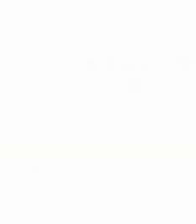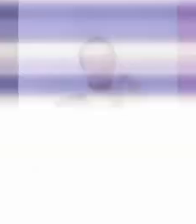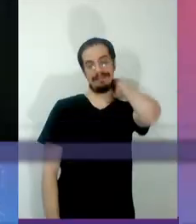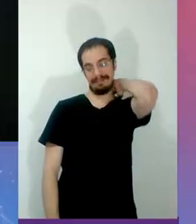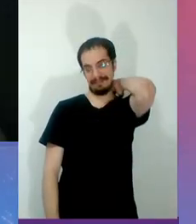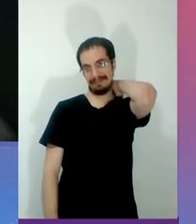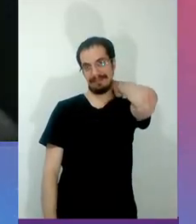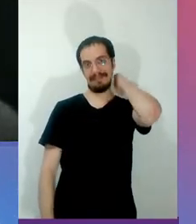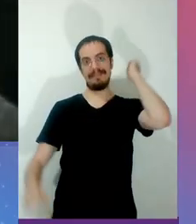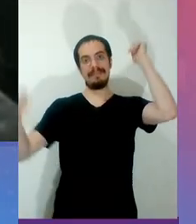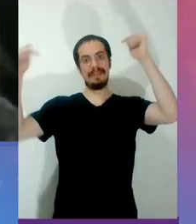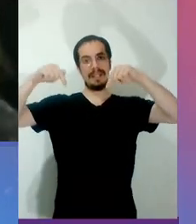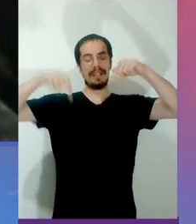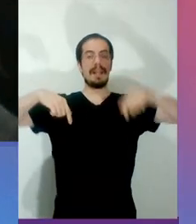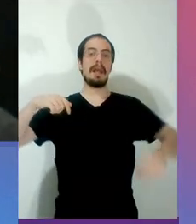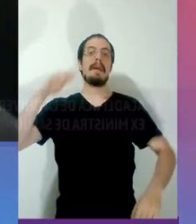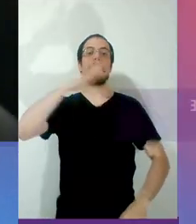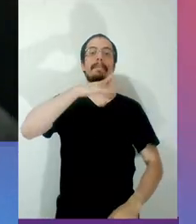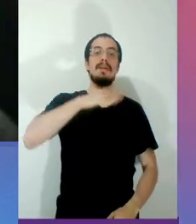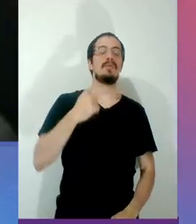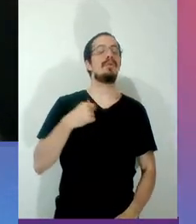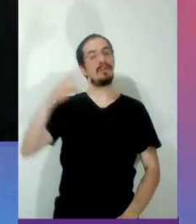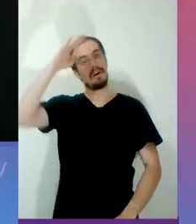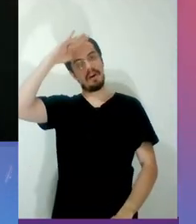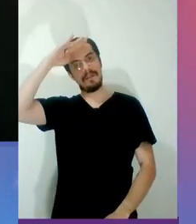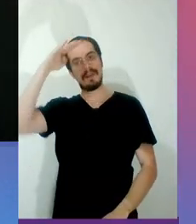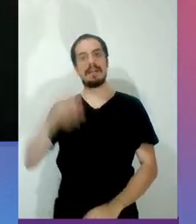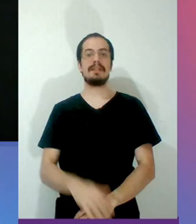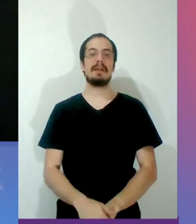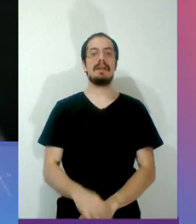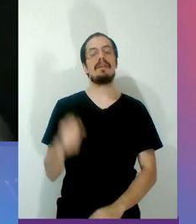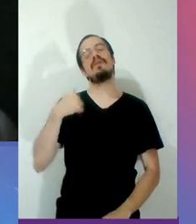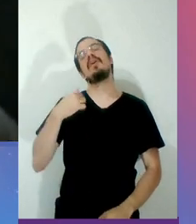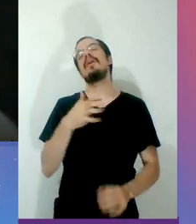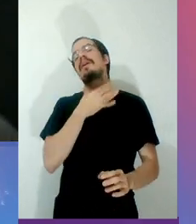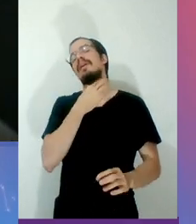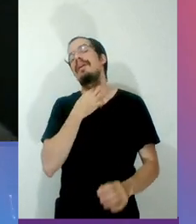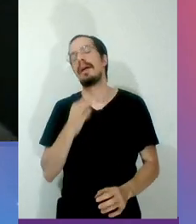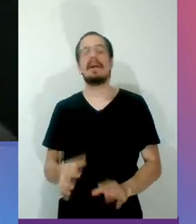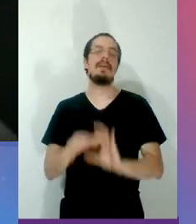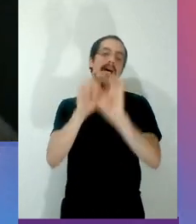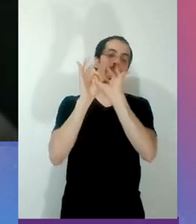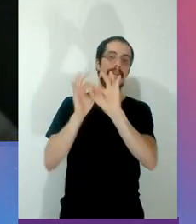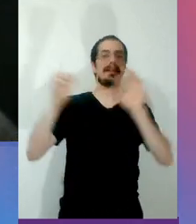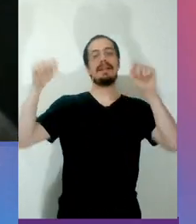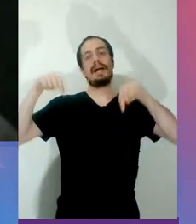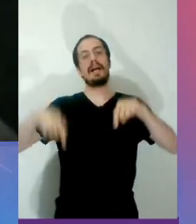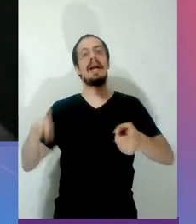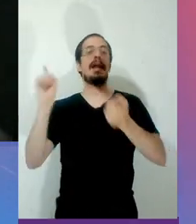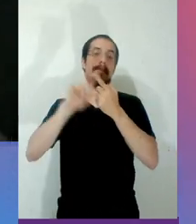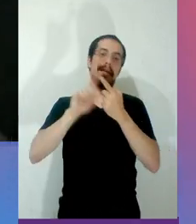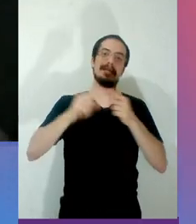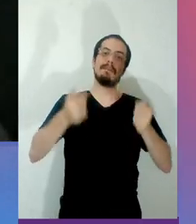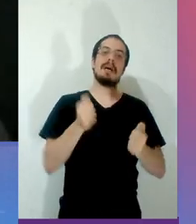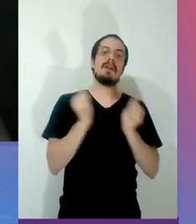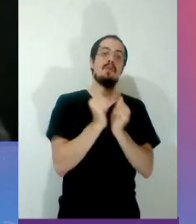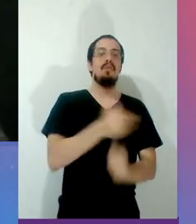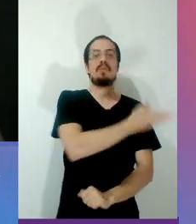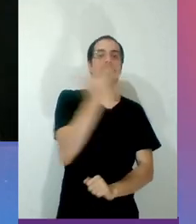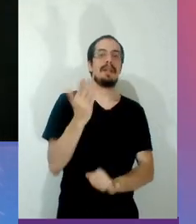este minuto de confianza quiero nuevamente agradecer la oportunidad de participar con ustedes en este foro,